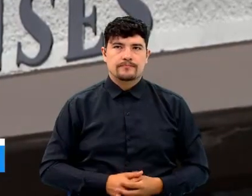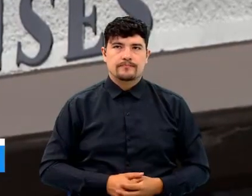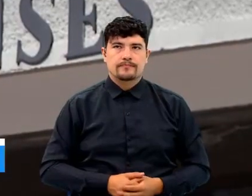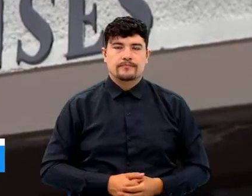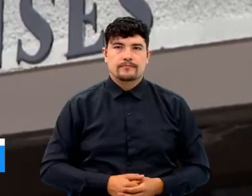bucaramanga